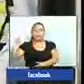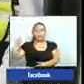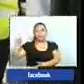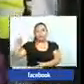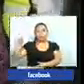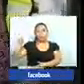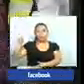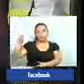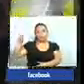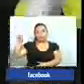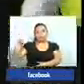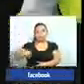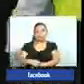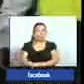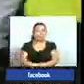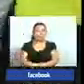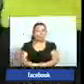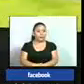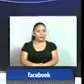Noticiero Hechos.